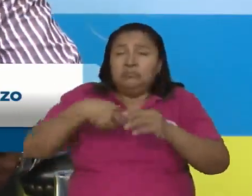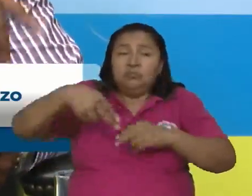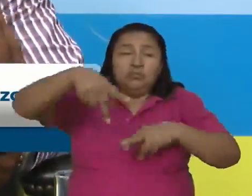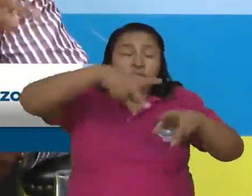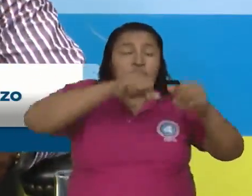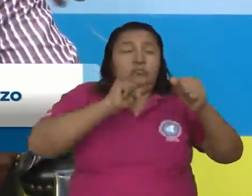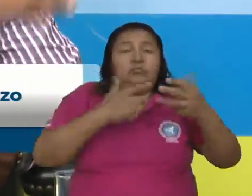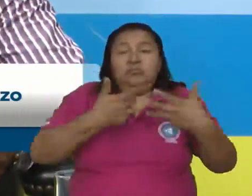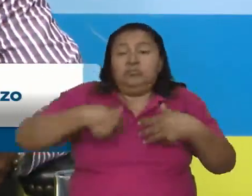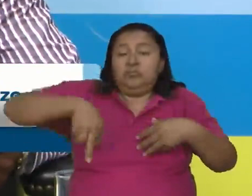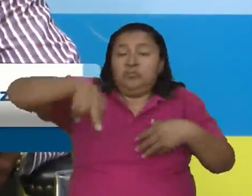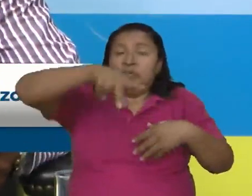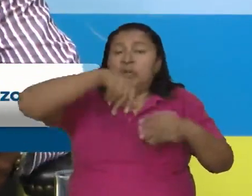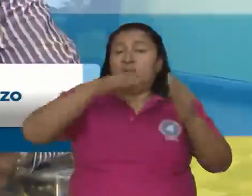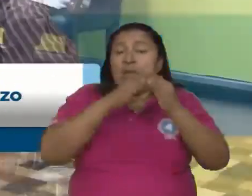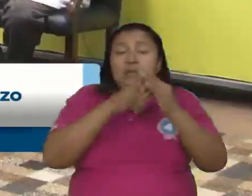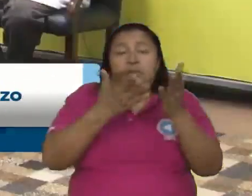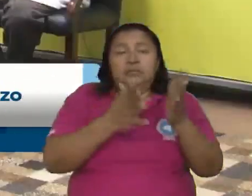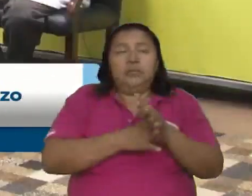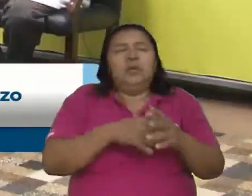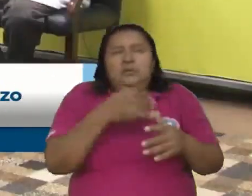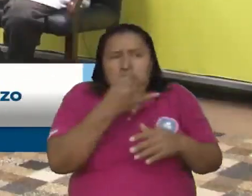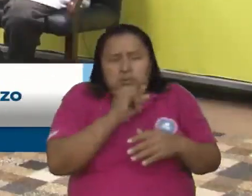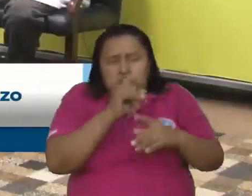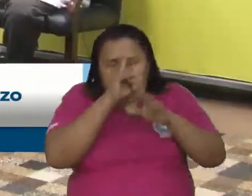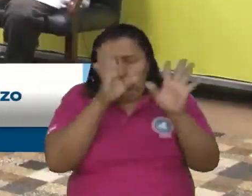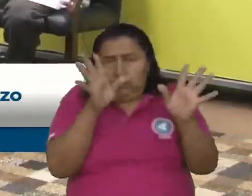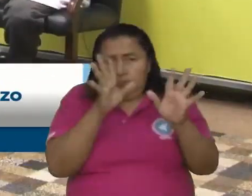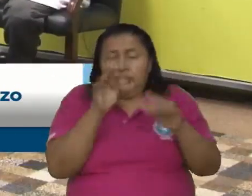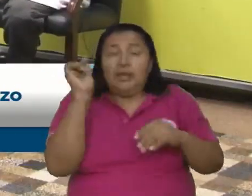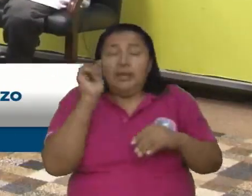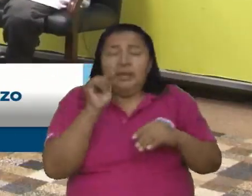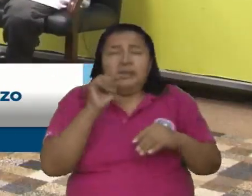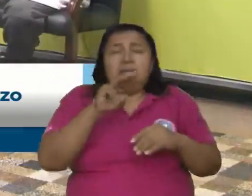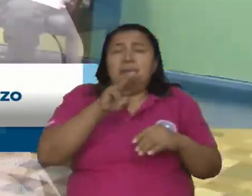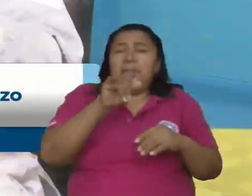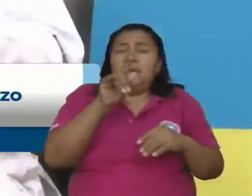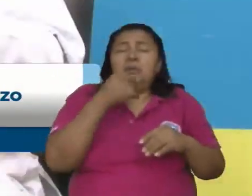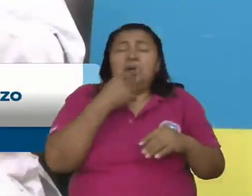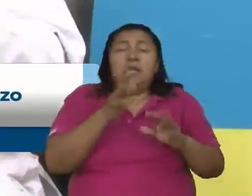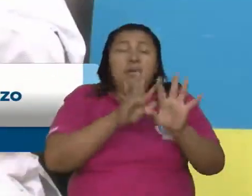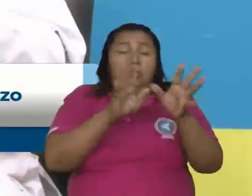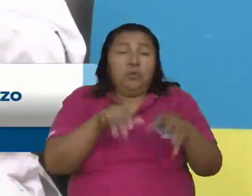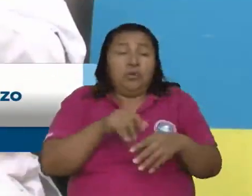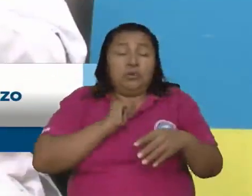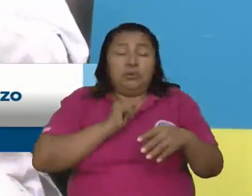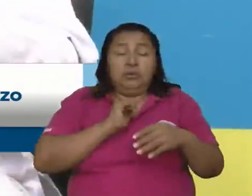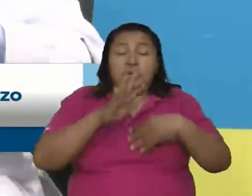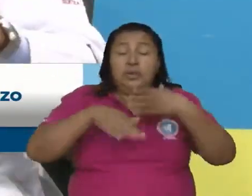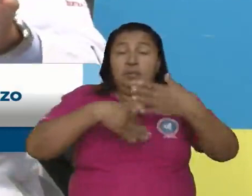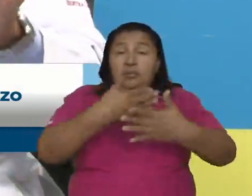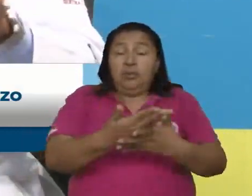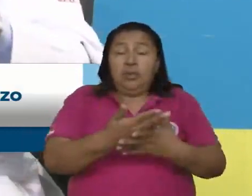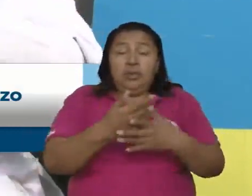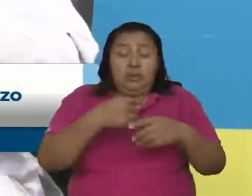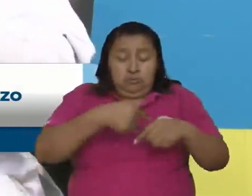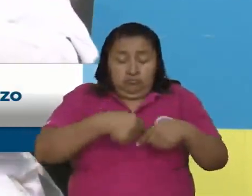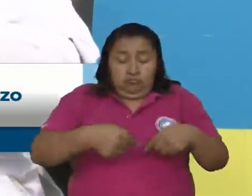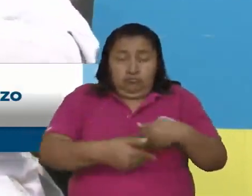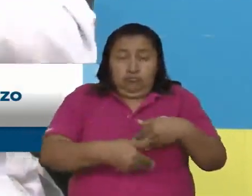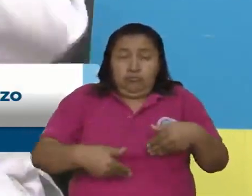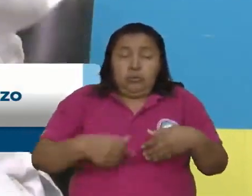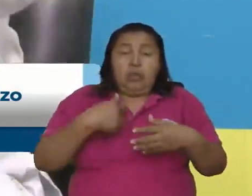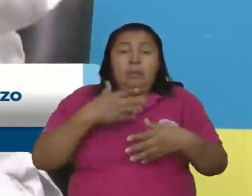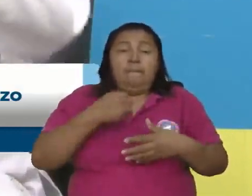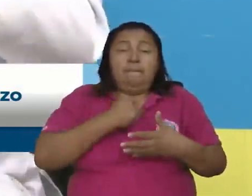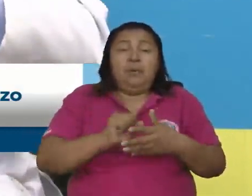dar, aunque sea la vuelta a la casa. Claro. Ese mito de que había, de que la paciente, después que le hacían una cesárea o después de un